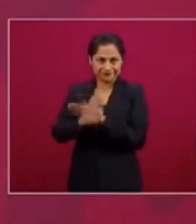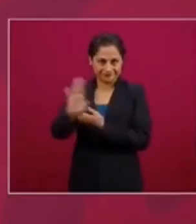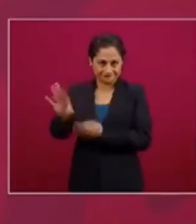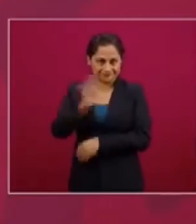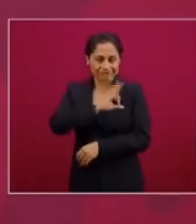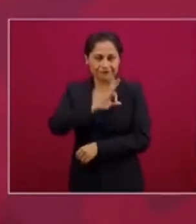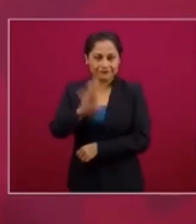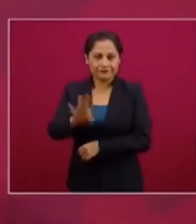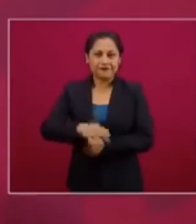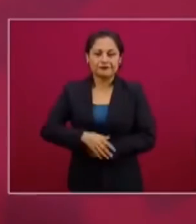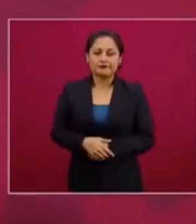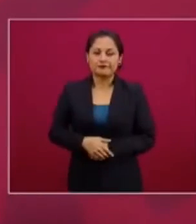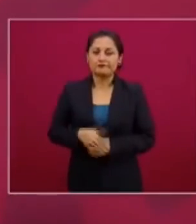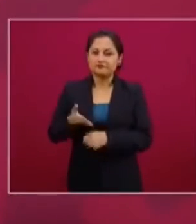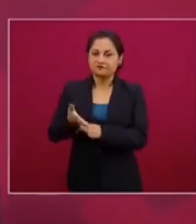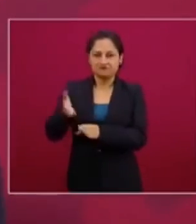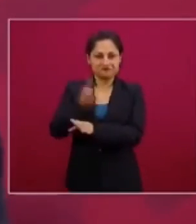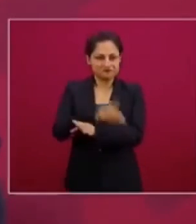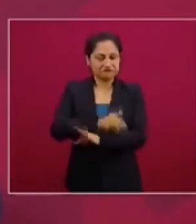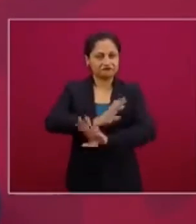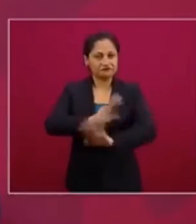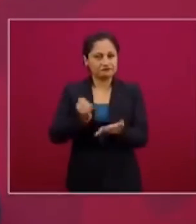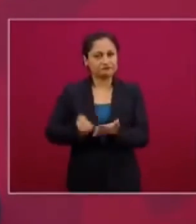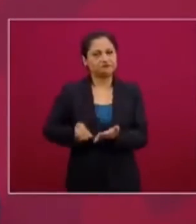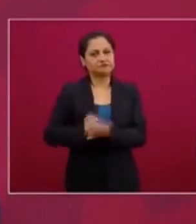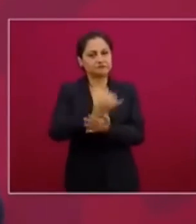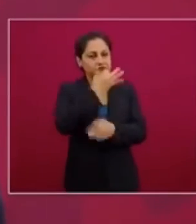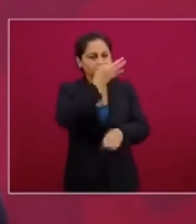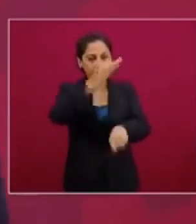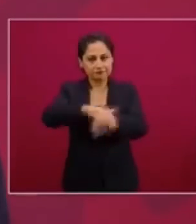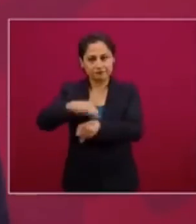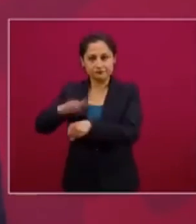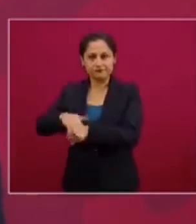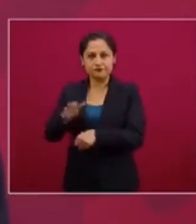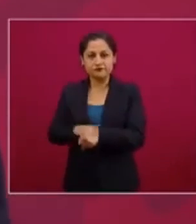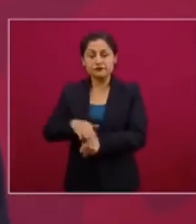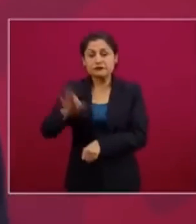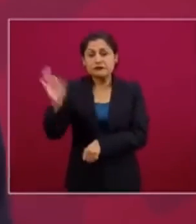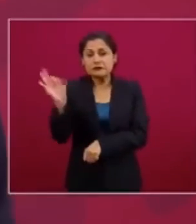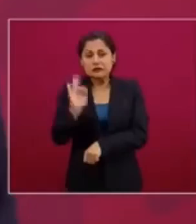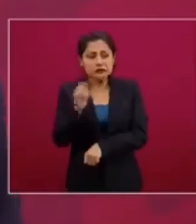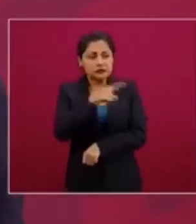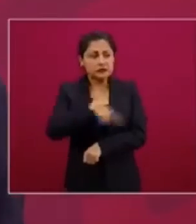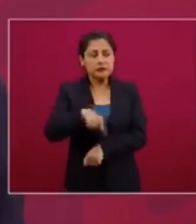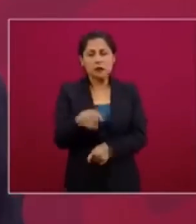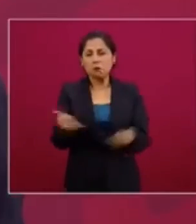abriste, ¿verdad? Esa hay que fortalecerla, nuestra fe,